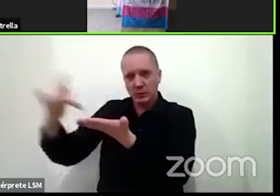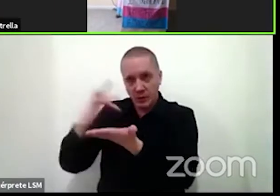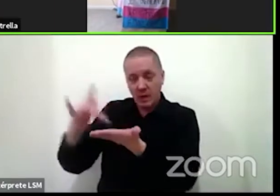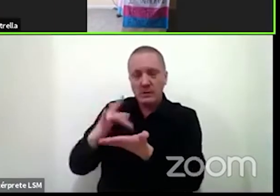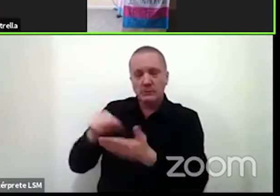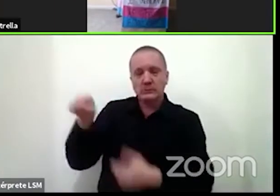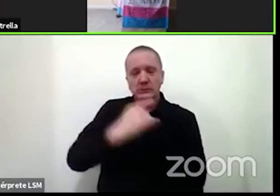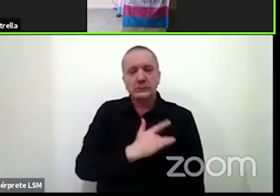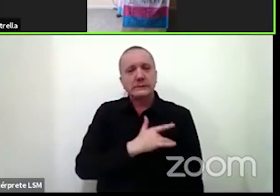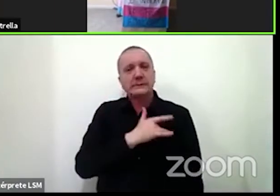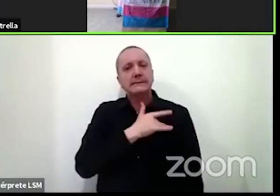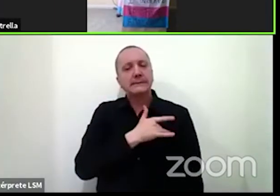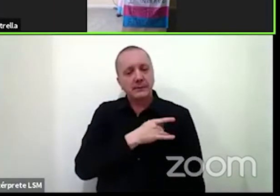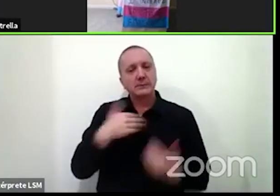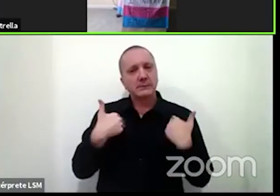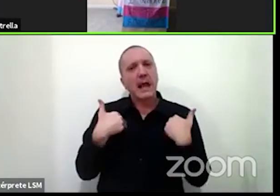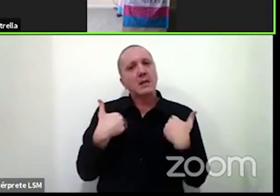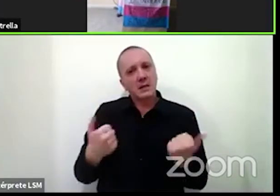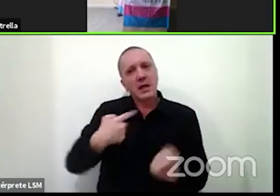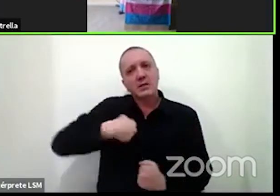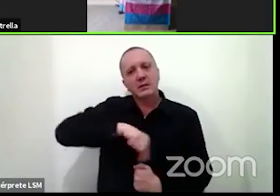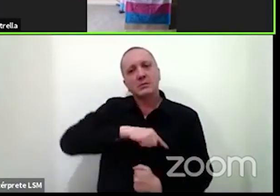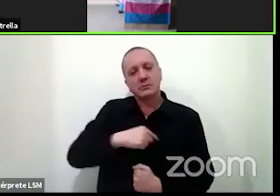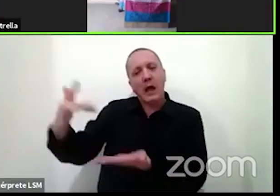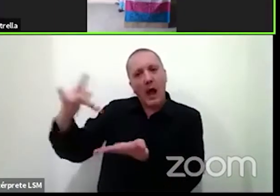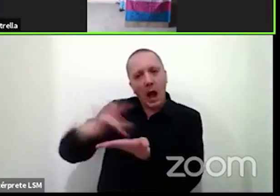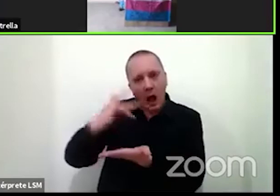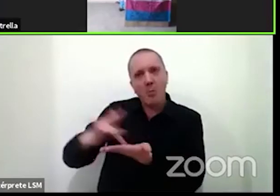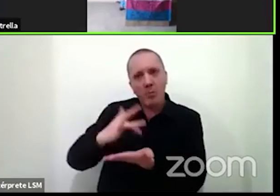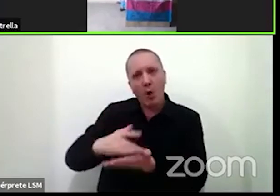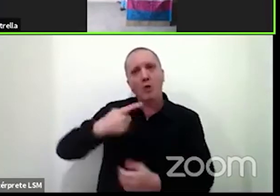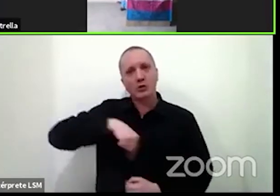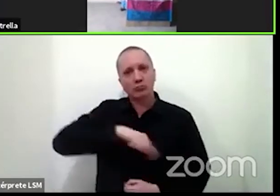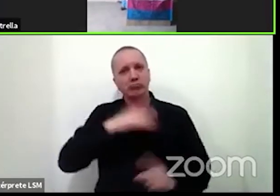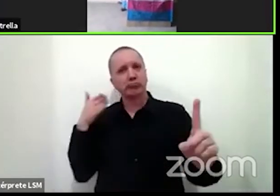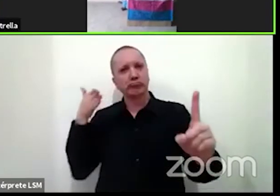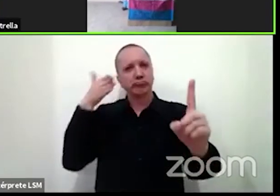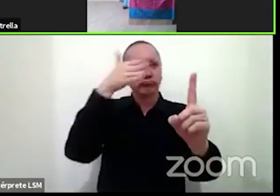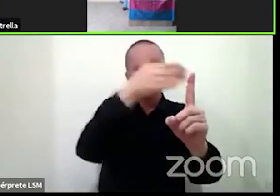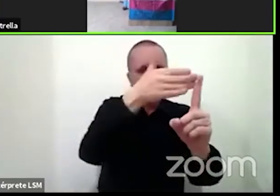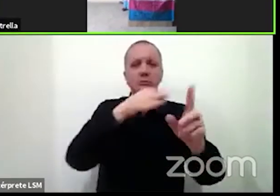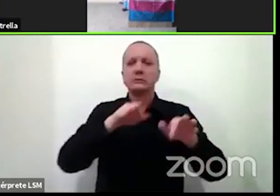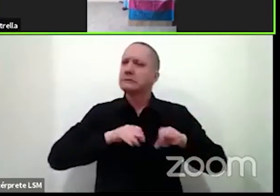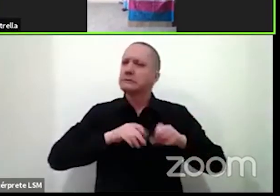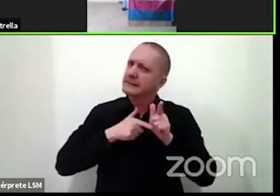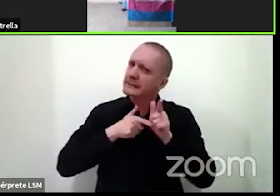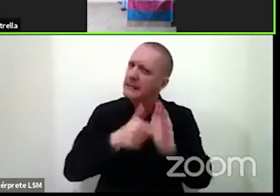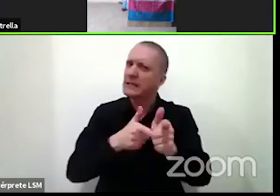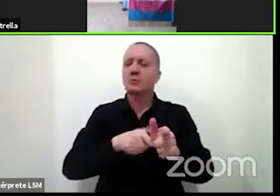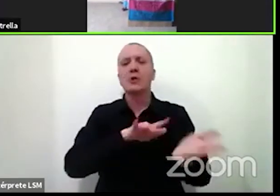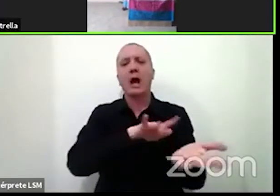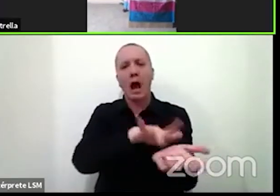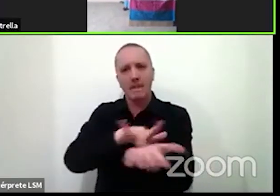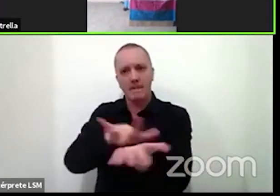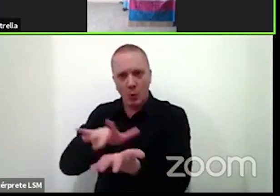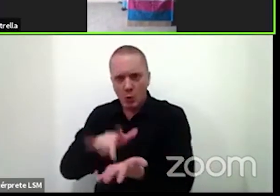que nos han comprendido y apoyado para que se lleve a cabo nuestra misión de seguir apoyando, abogando